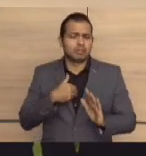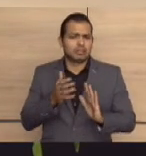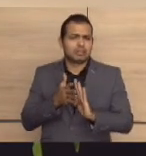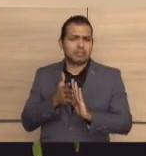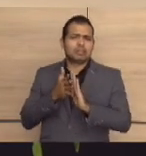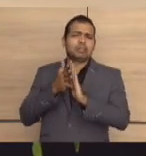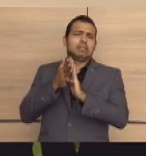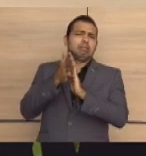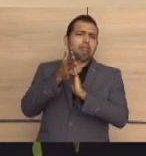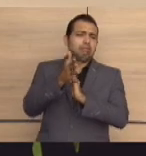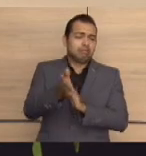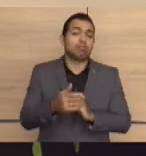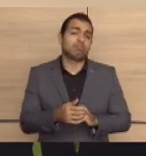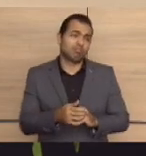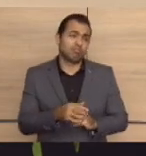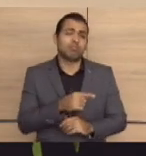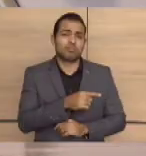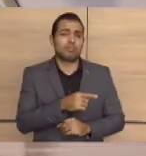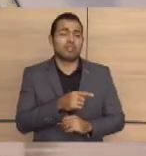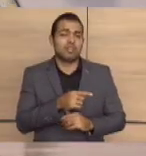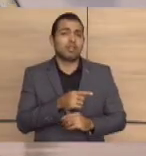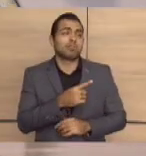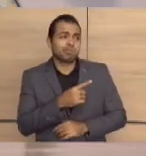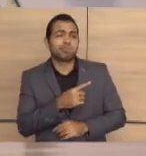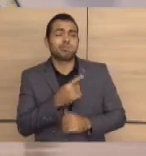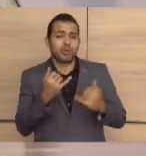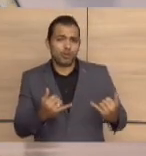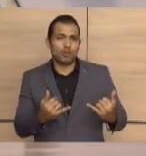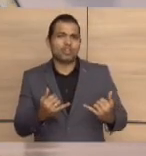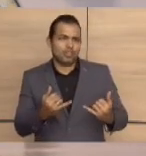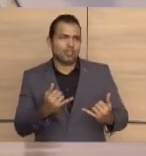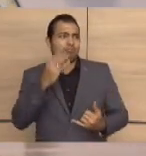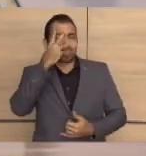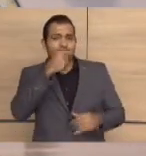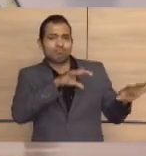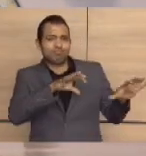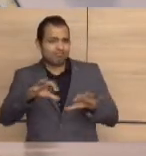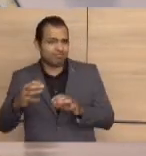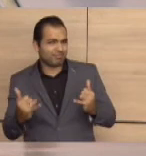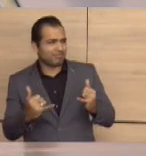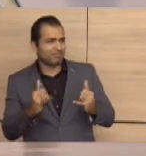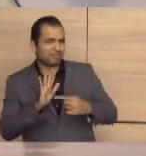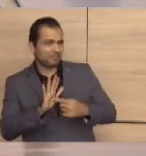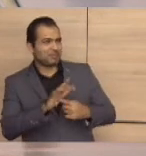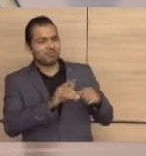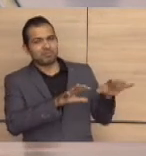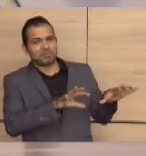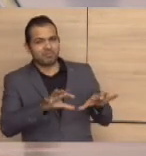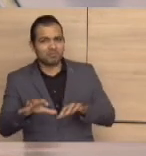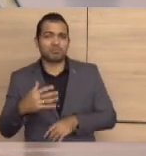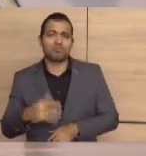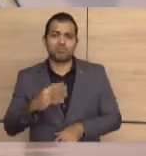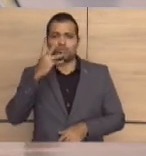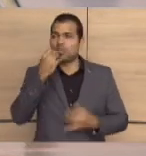una narrativa muy linda de todas y cada una de las cosas que salieron acá, las cuales miraremos cómo ampliamos la capacidad porque vamos a poner